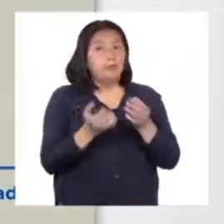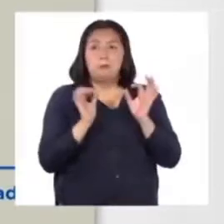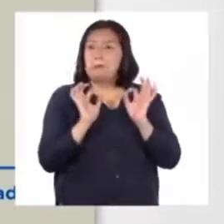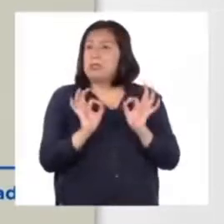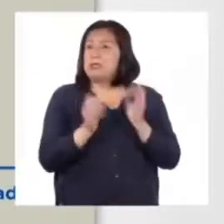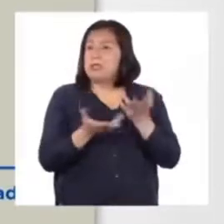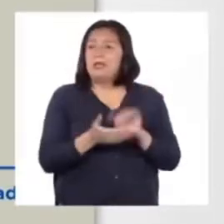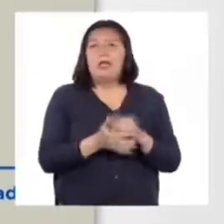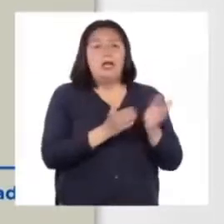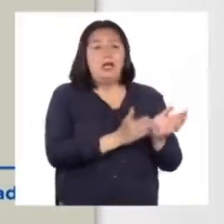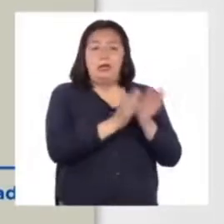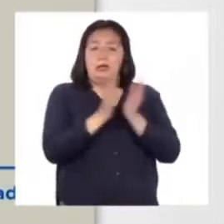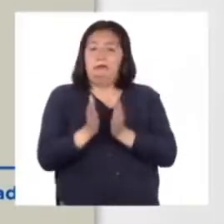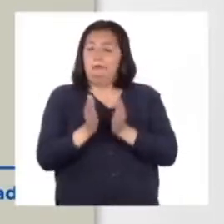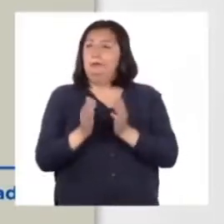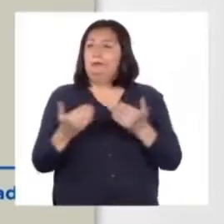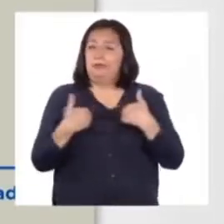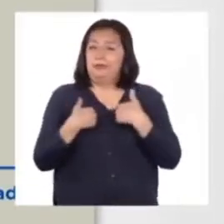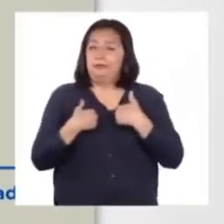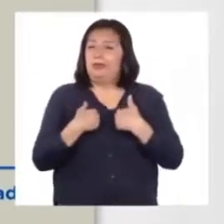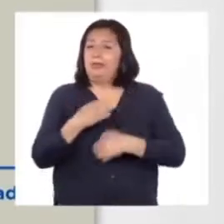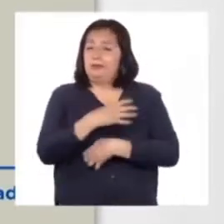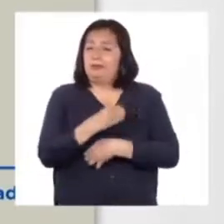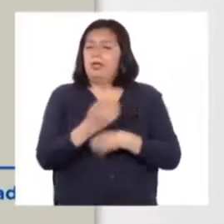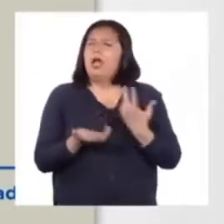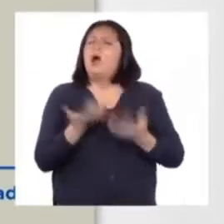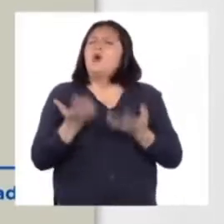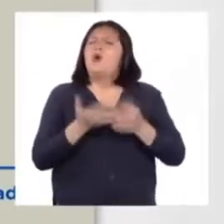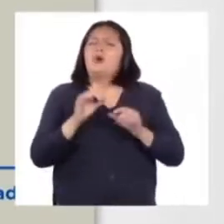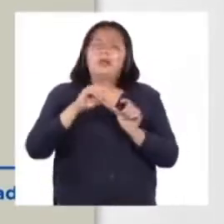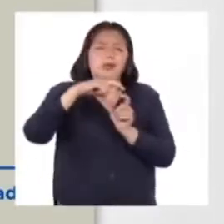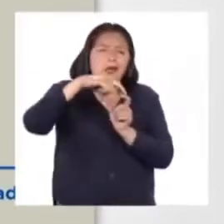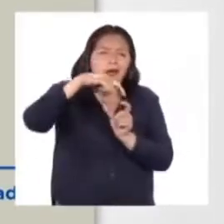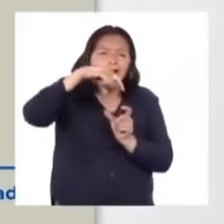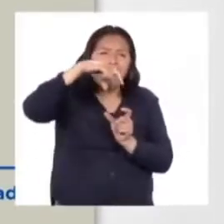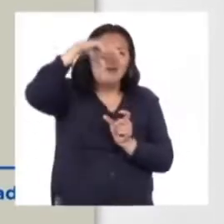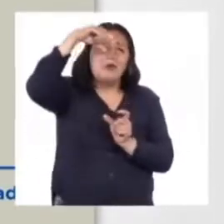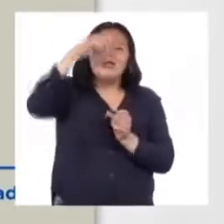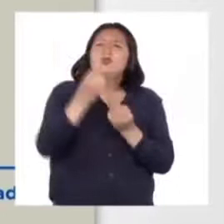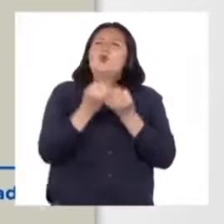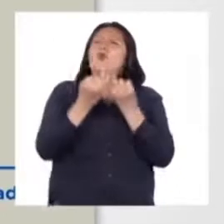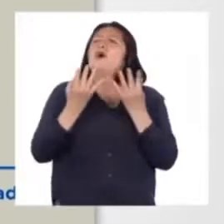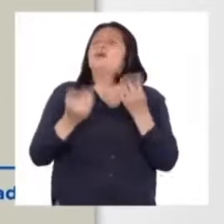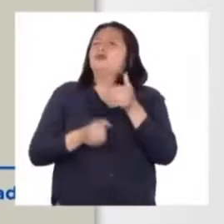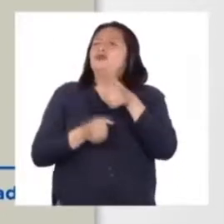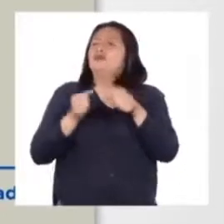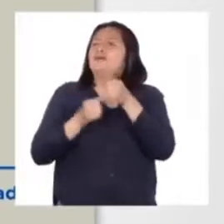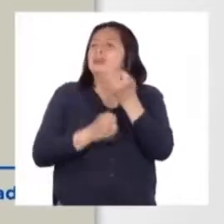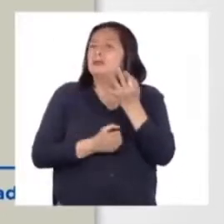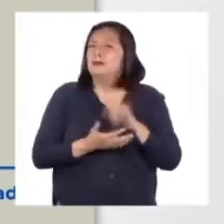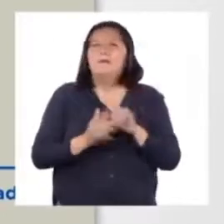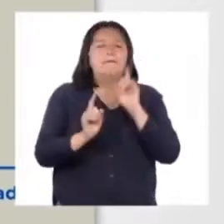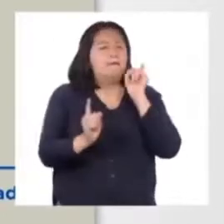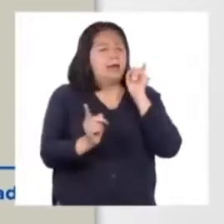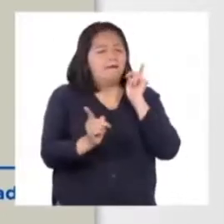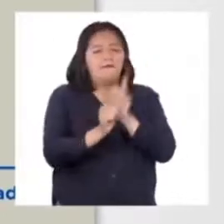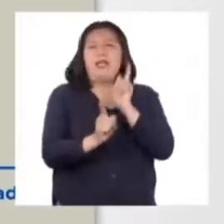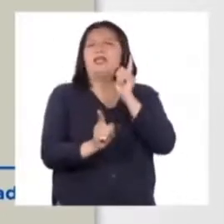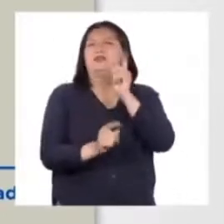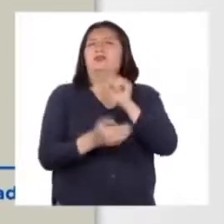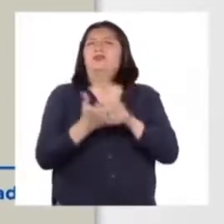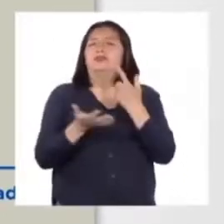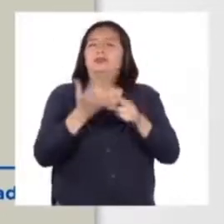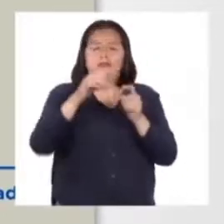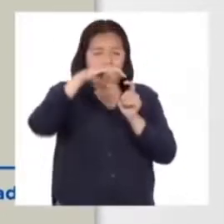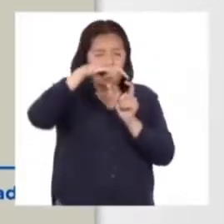Genial, ahora sigue la de los mamíferos. ¿A qué altura dibujaremos la barra de los mamíferos? Perfecto, la barra